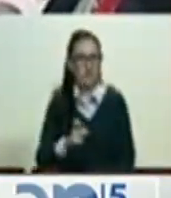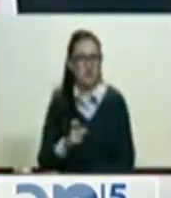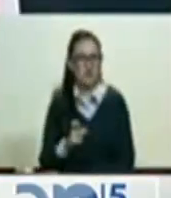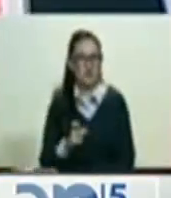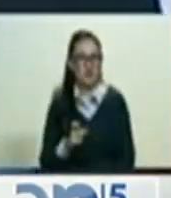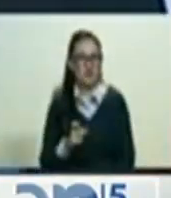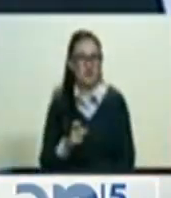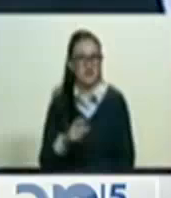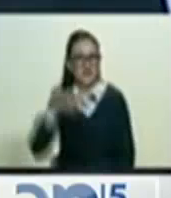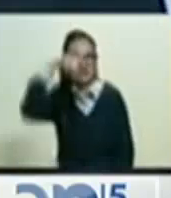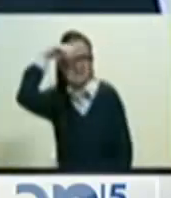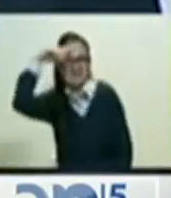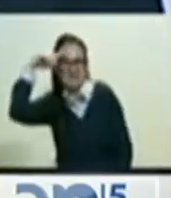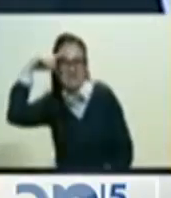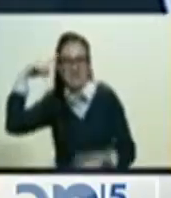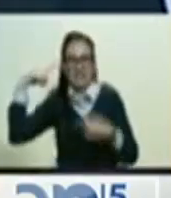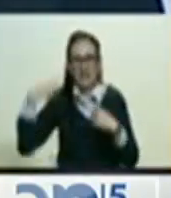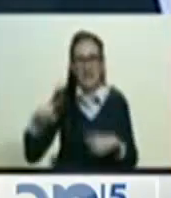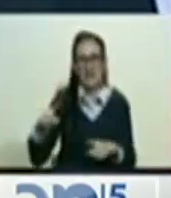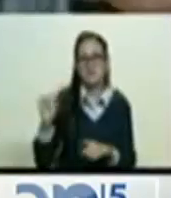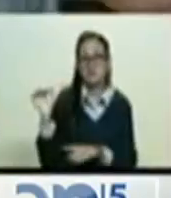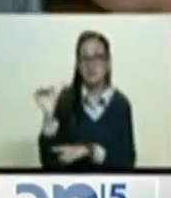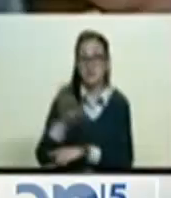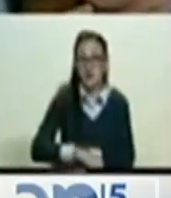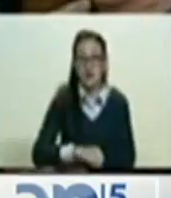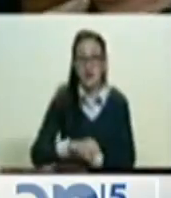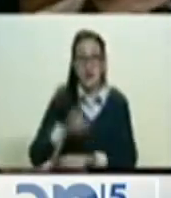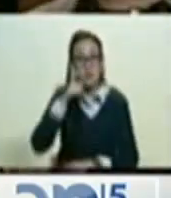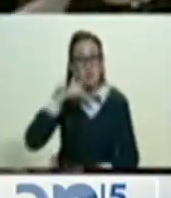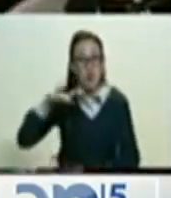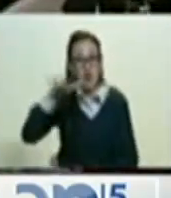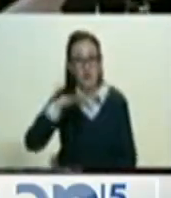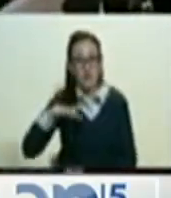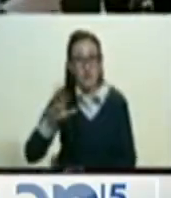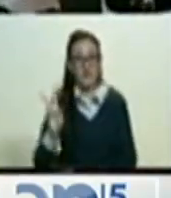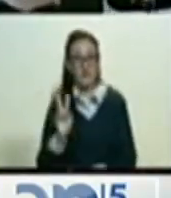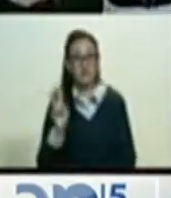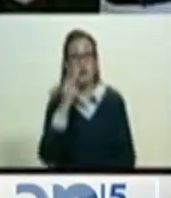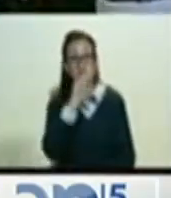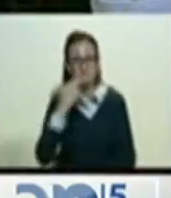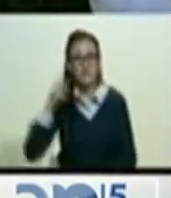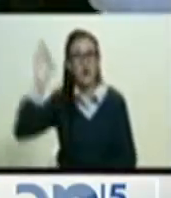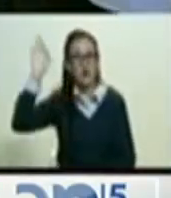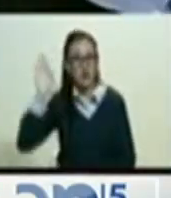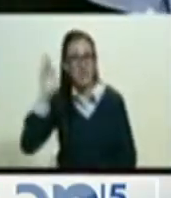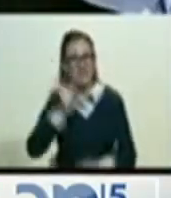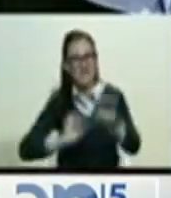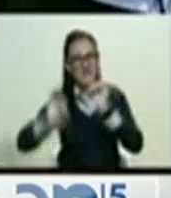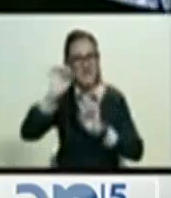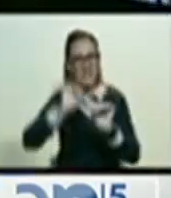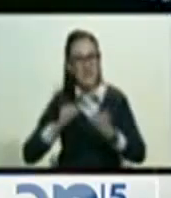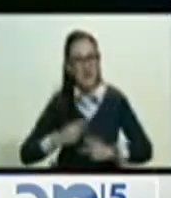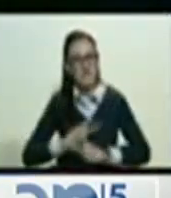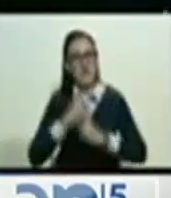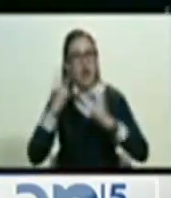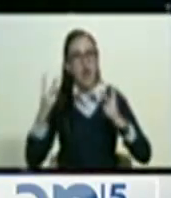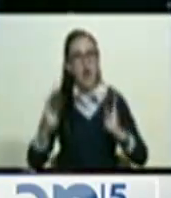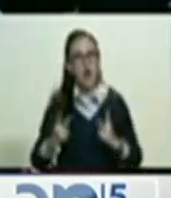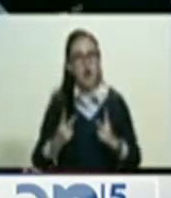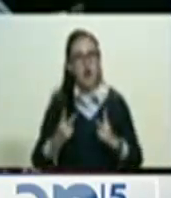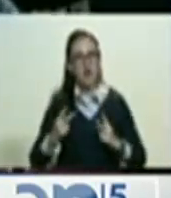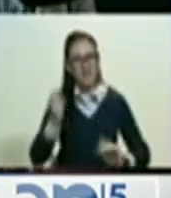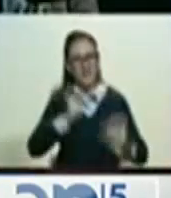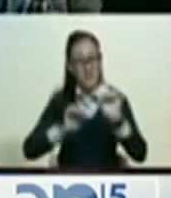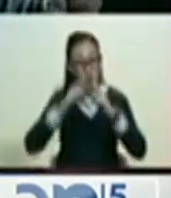su intolerancia para vencer al pueblo irreductible de Venezuela? Esta Asamblea Constituyente tendrá más poder que cualquier